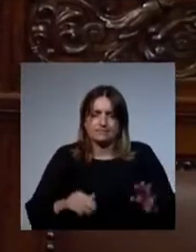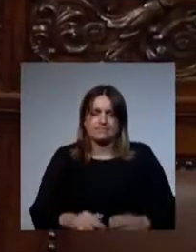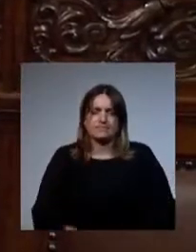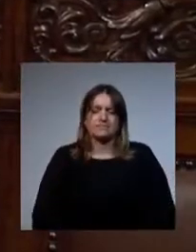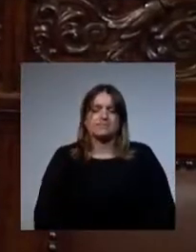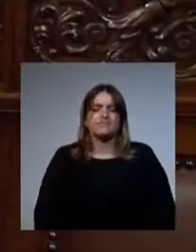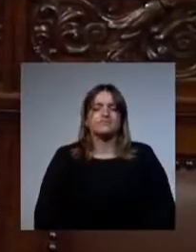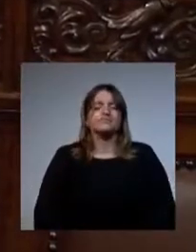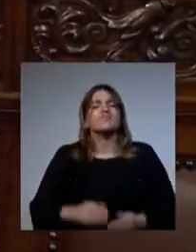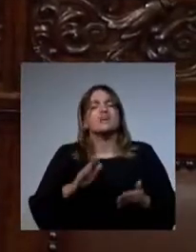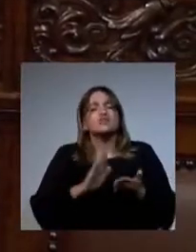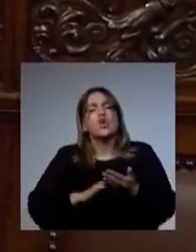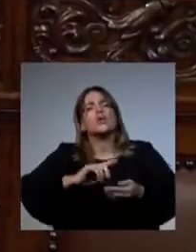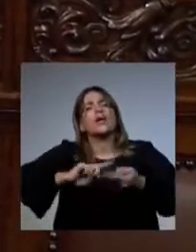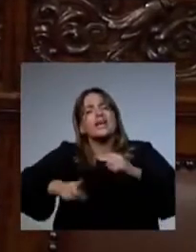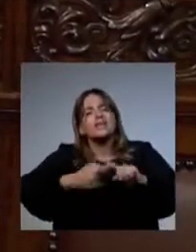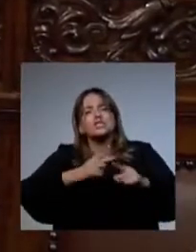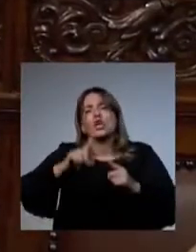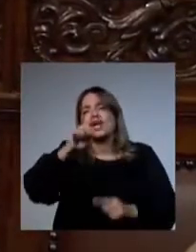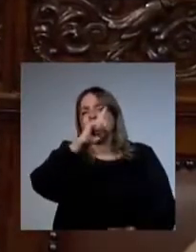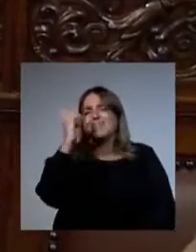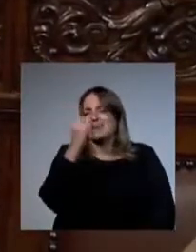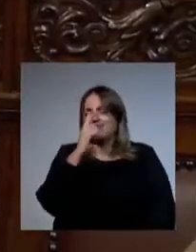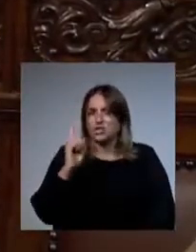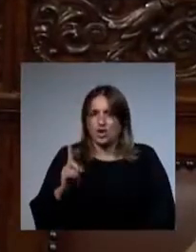En materia de relaciones exteriores,